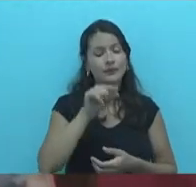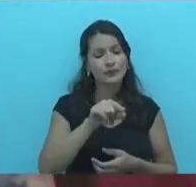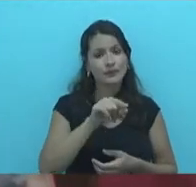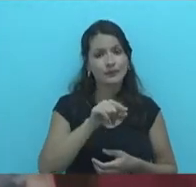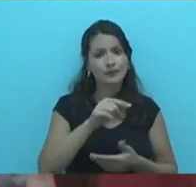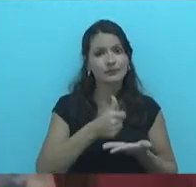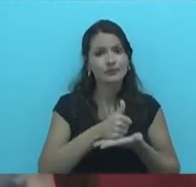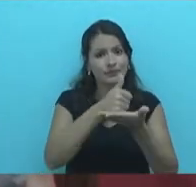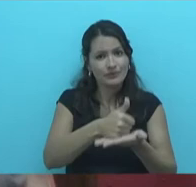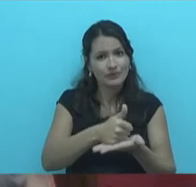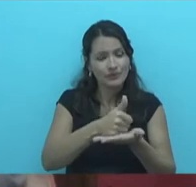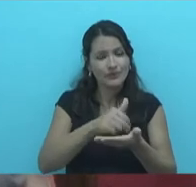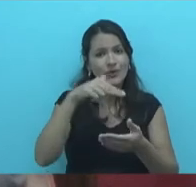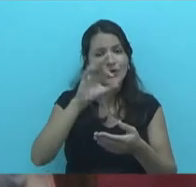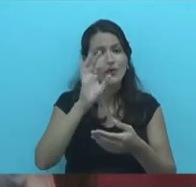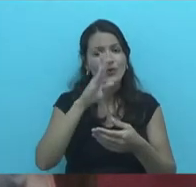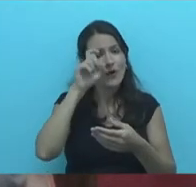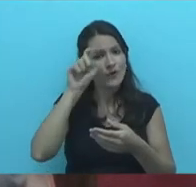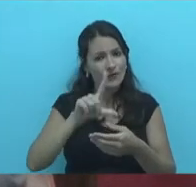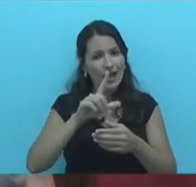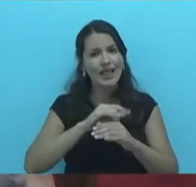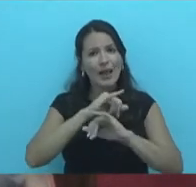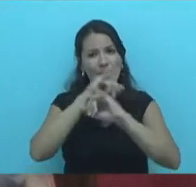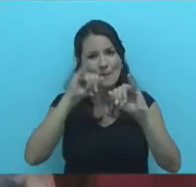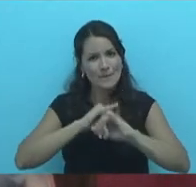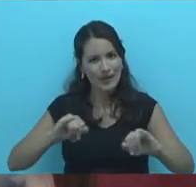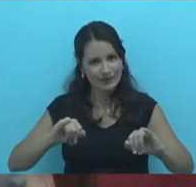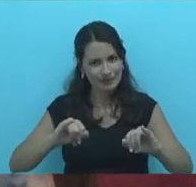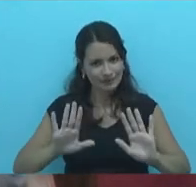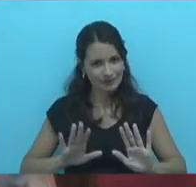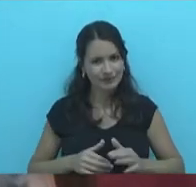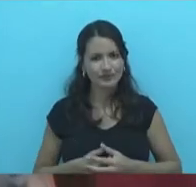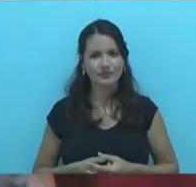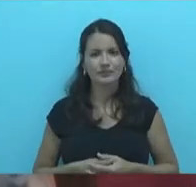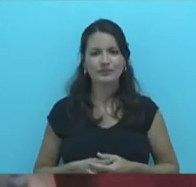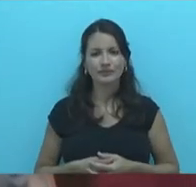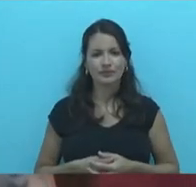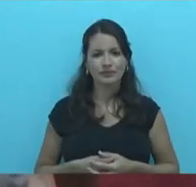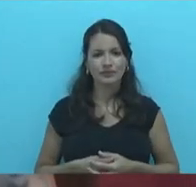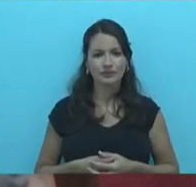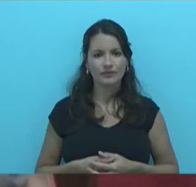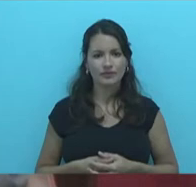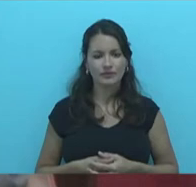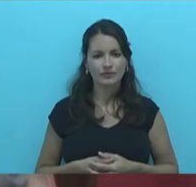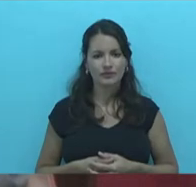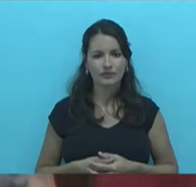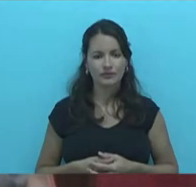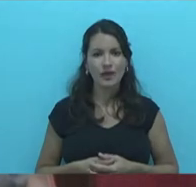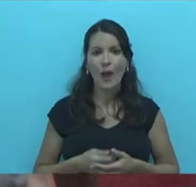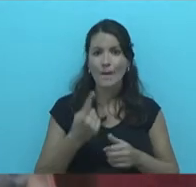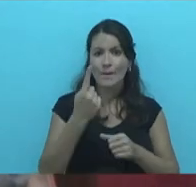recibió el Premio Nobel de la Paz. Vuelvo a repetir, no siendo solo el primer